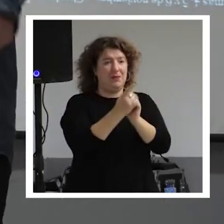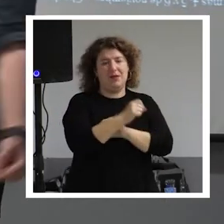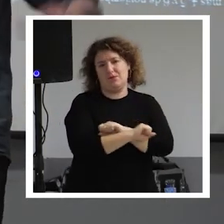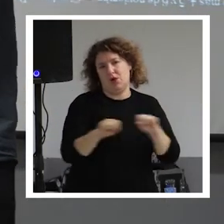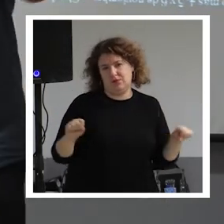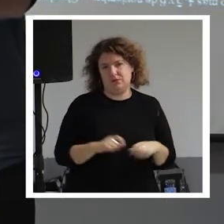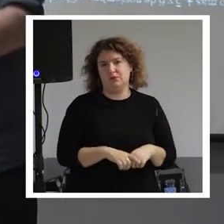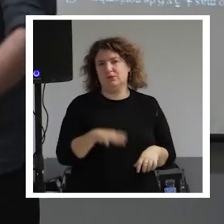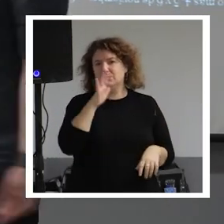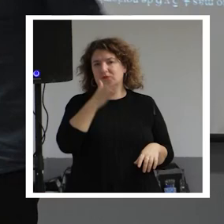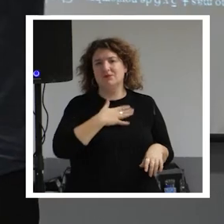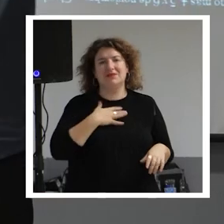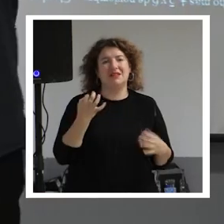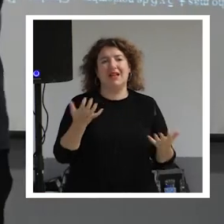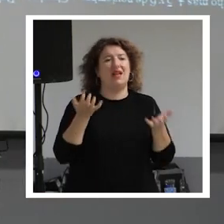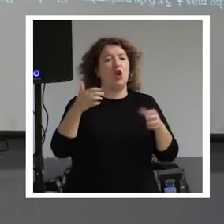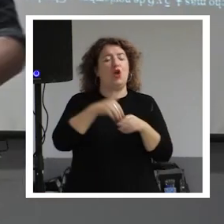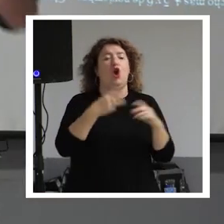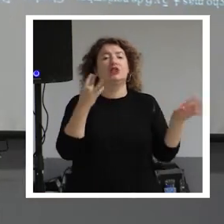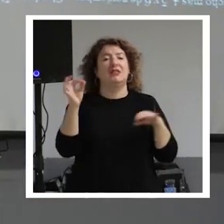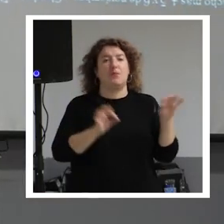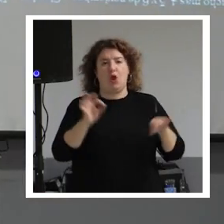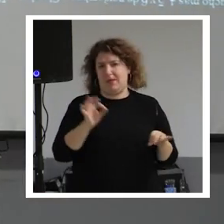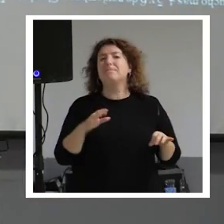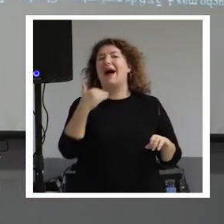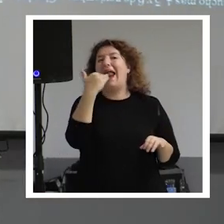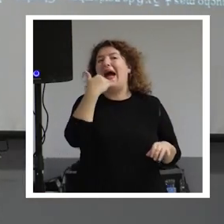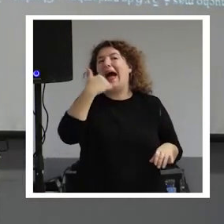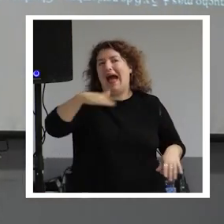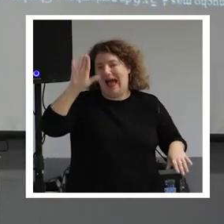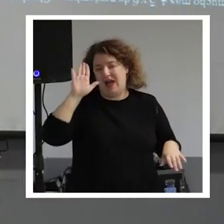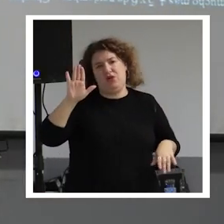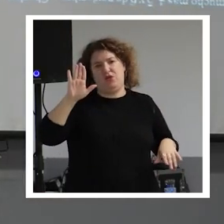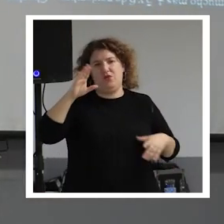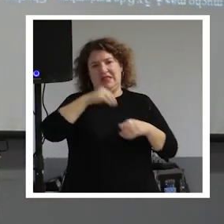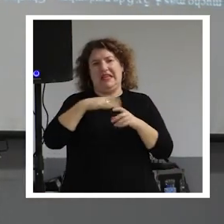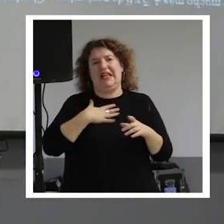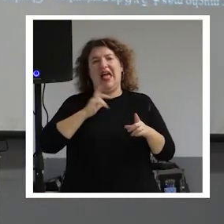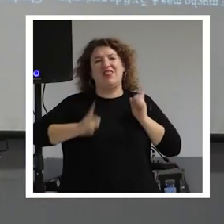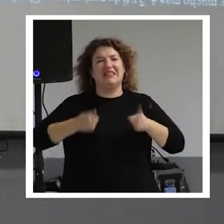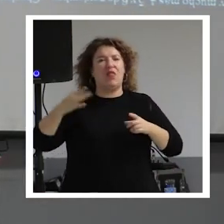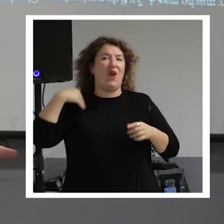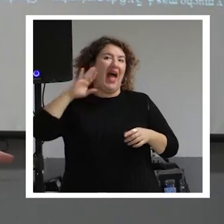que organizarse hay que hacer partidos políticos hay que ganar las elecciones presidenciales y parlamentarias y aún así eso no te permitía cambiar las cosas